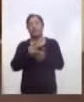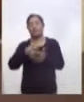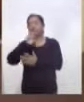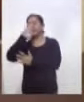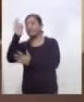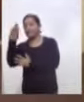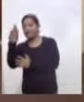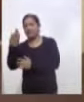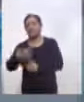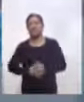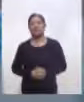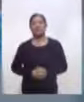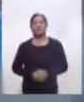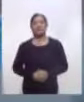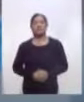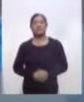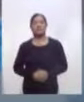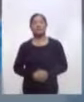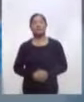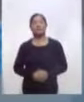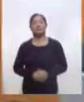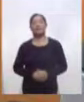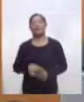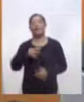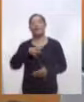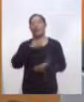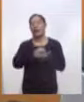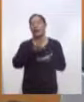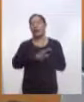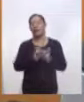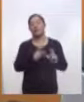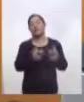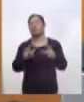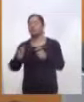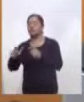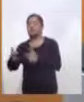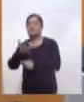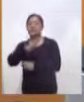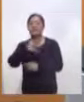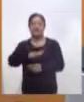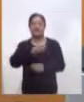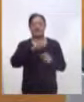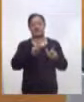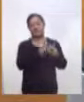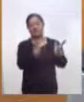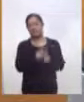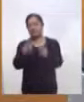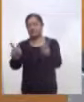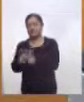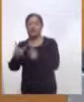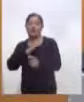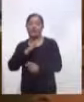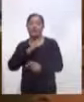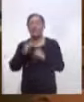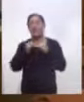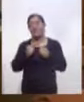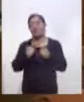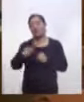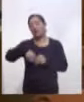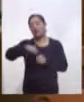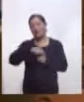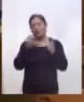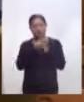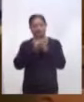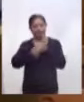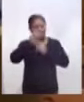El Instituto Estatal de la Mujer implementará en 10 unidades de atención a la violencia dos programas federales que contribuirán a fortalecer las